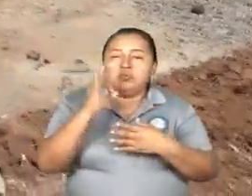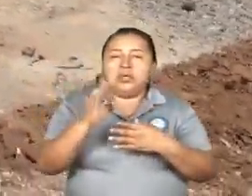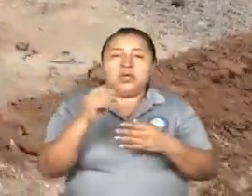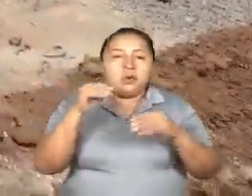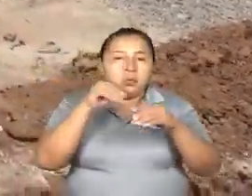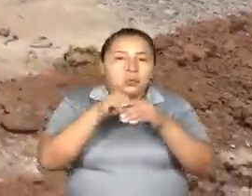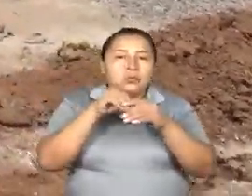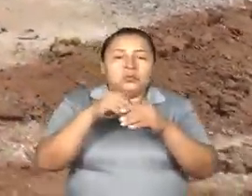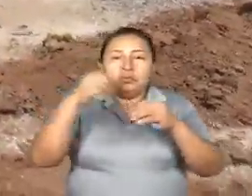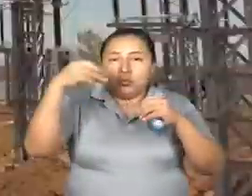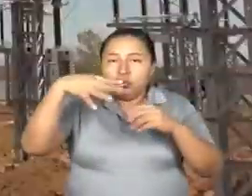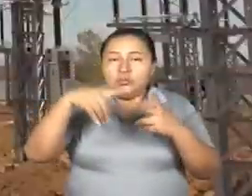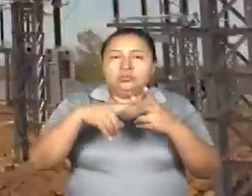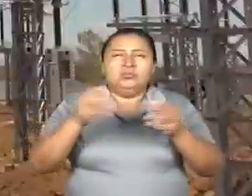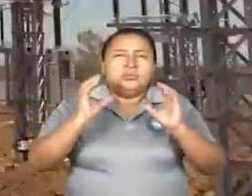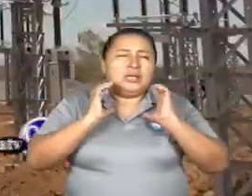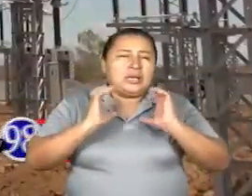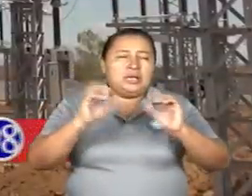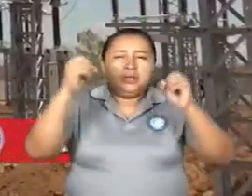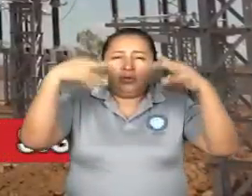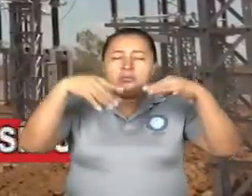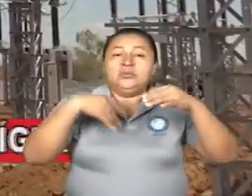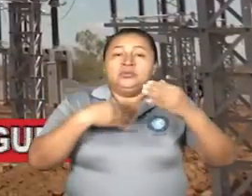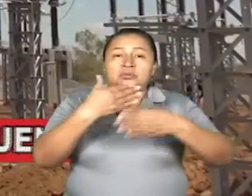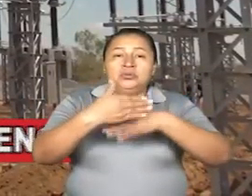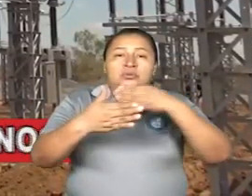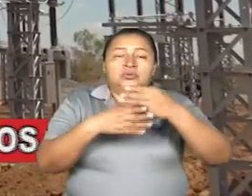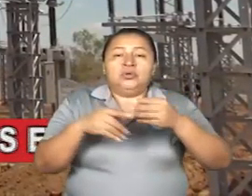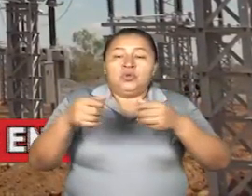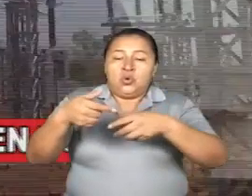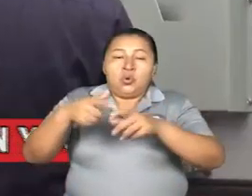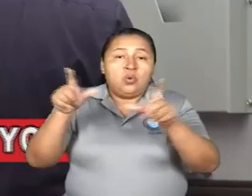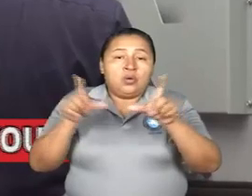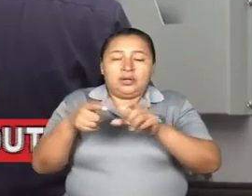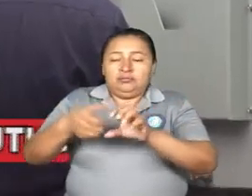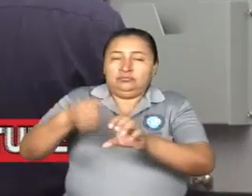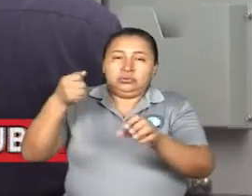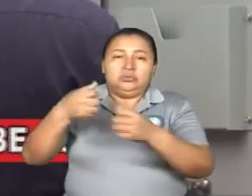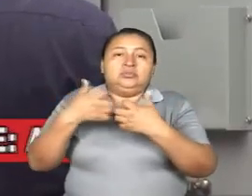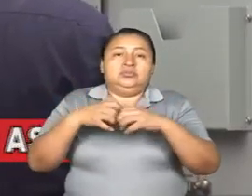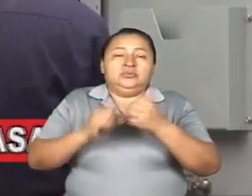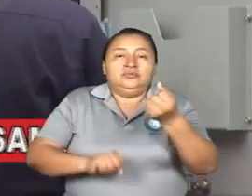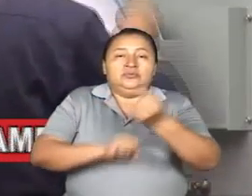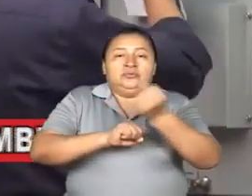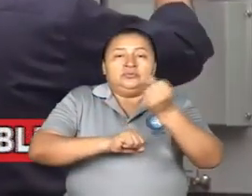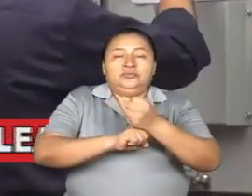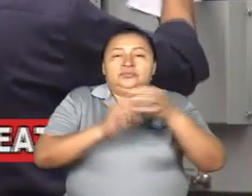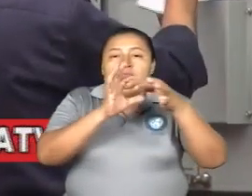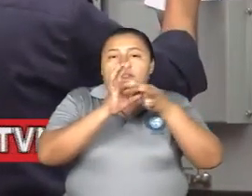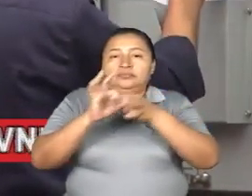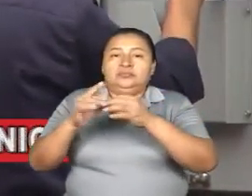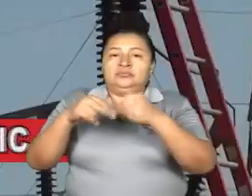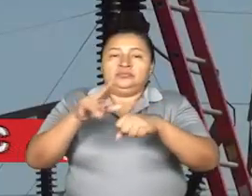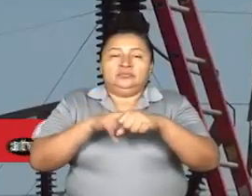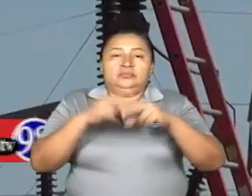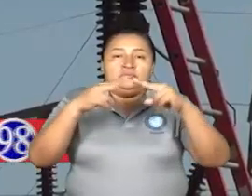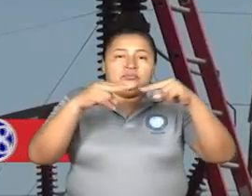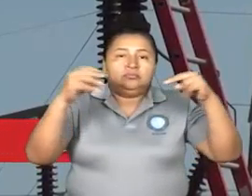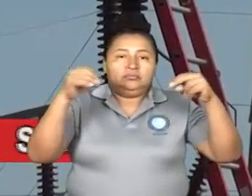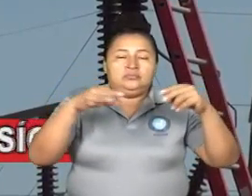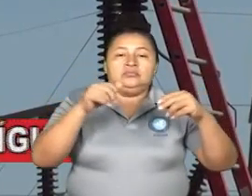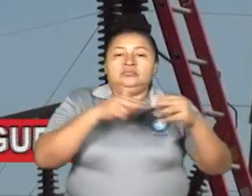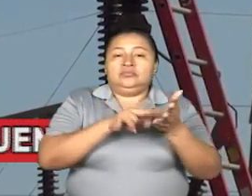energética, alumbrado público y construcción de más subestaciones eléctricas para fortalecer el Sistema Nacional de Transmisión, lo